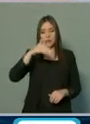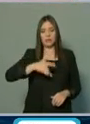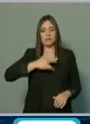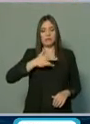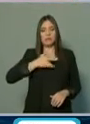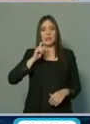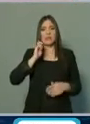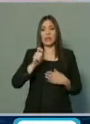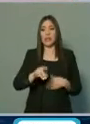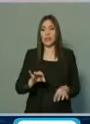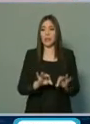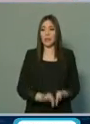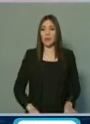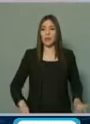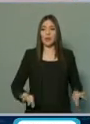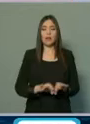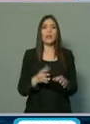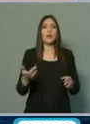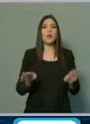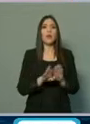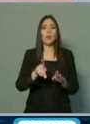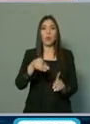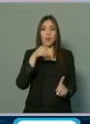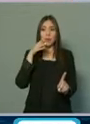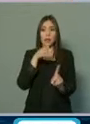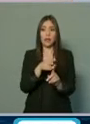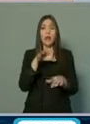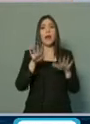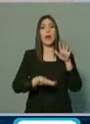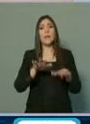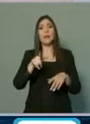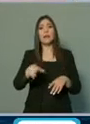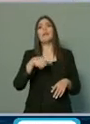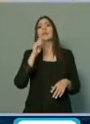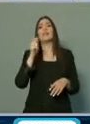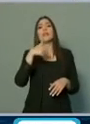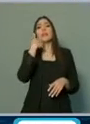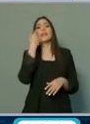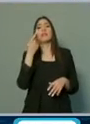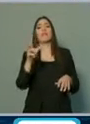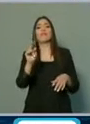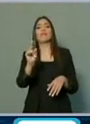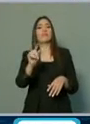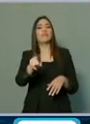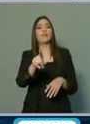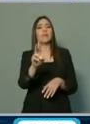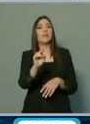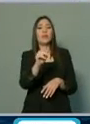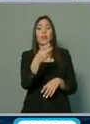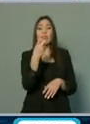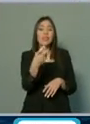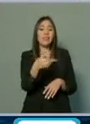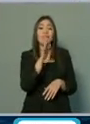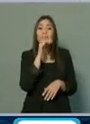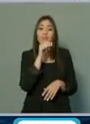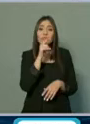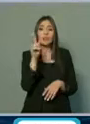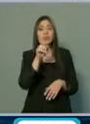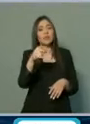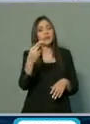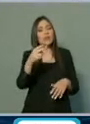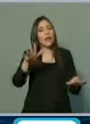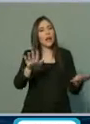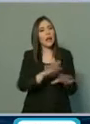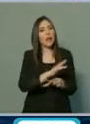¿no? Hasta ese primer objetivo y cuando las circunstancias te dicen, te invitan a cambiar a otro lado. No, esa adaptabilidad, al final de